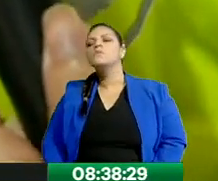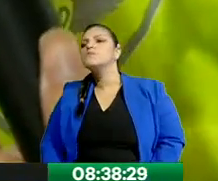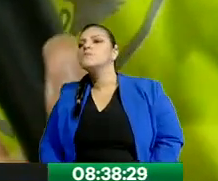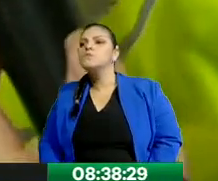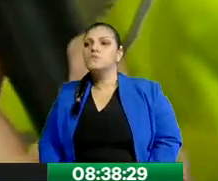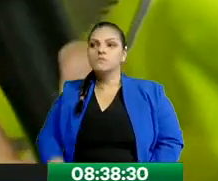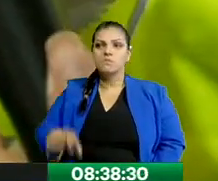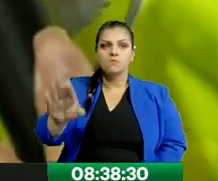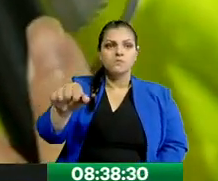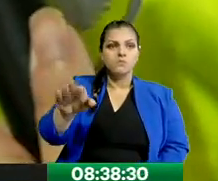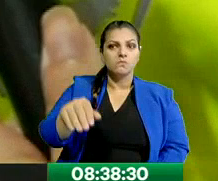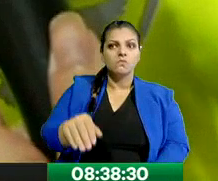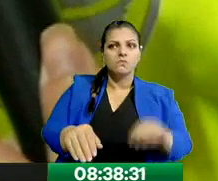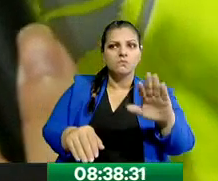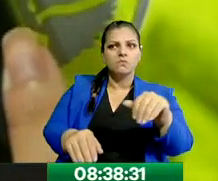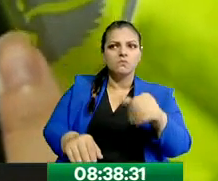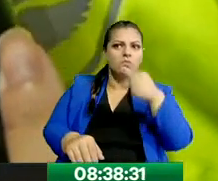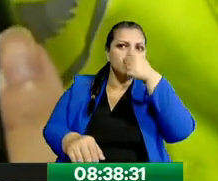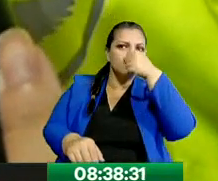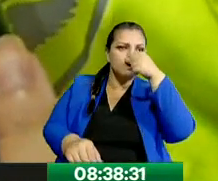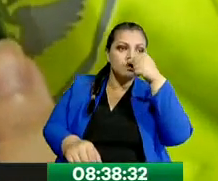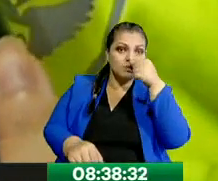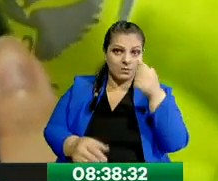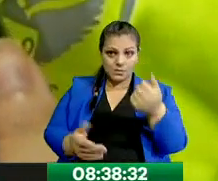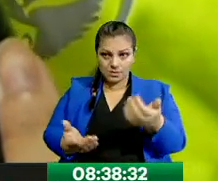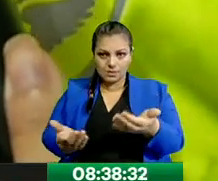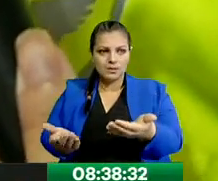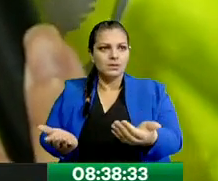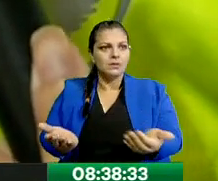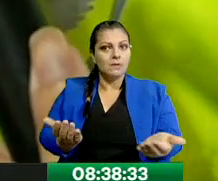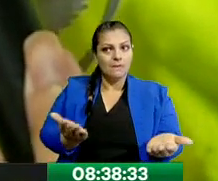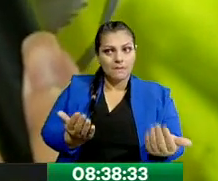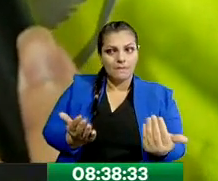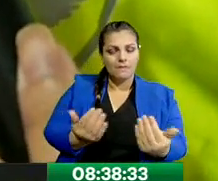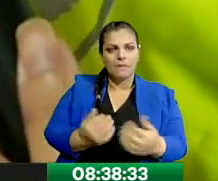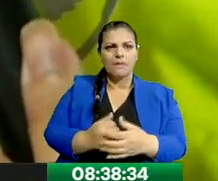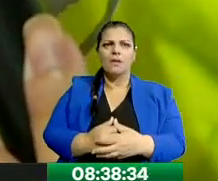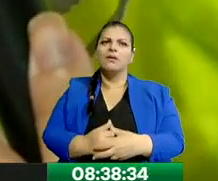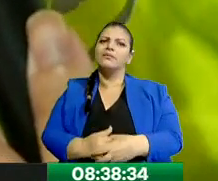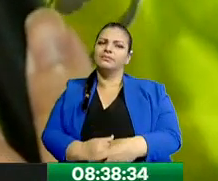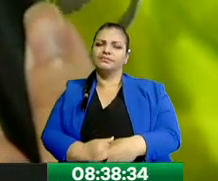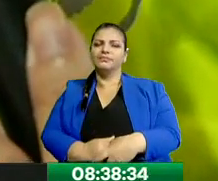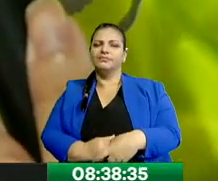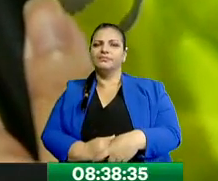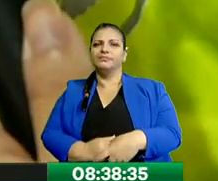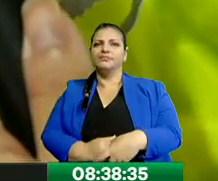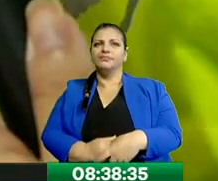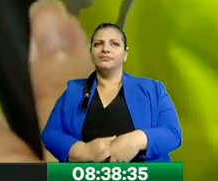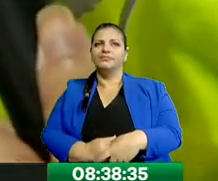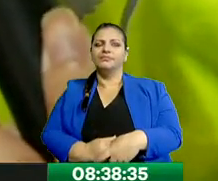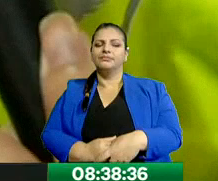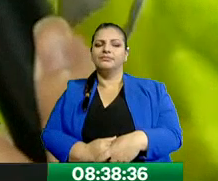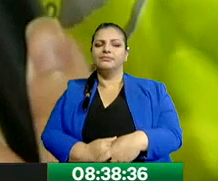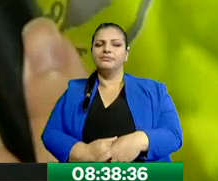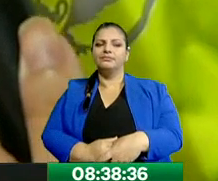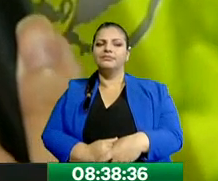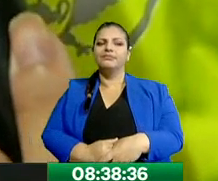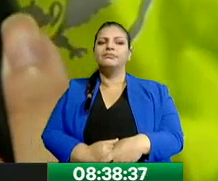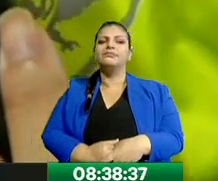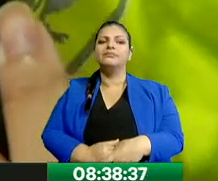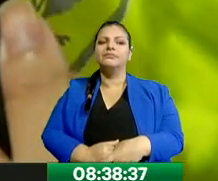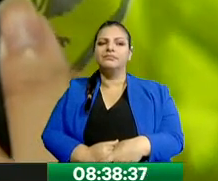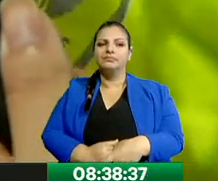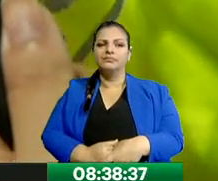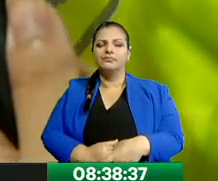sector. También se puede manifestar de que a una cuadra y